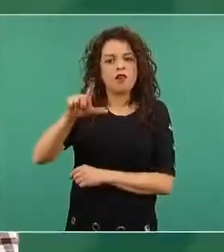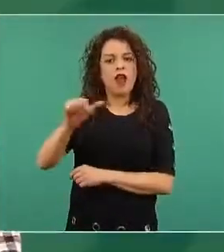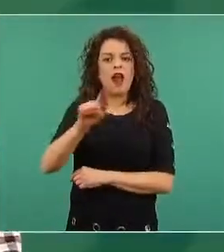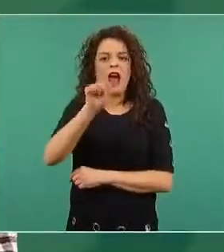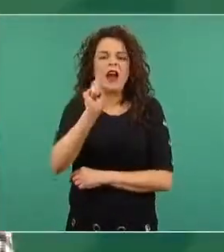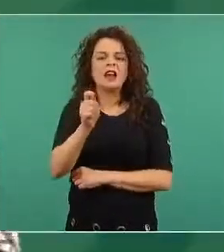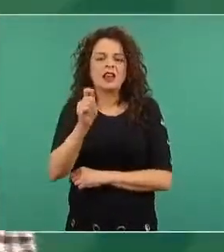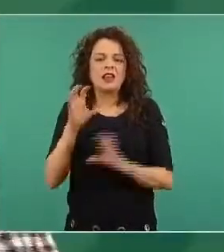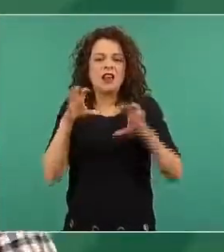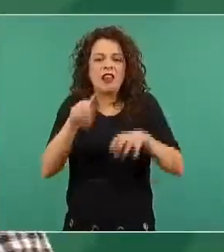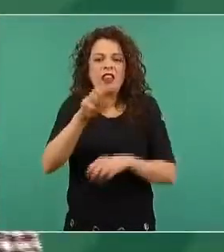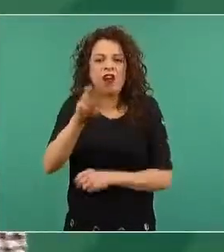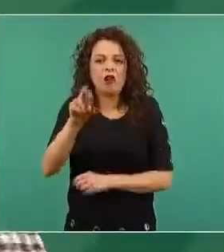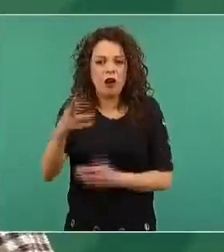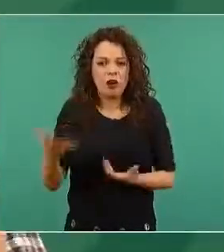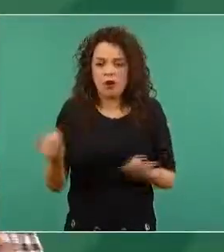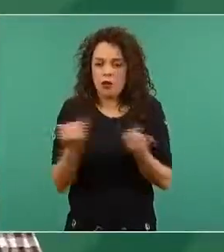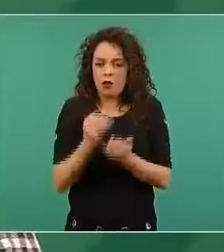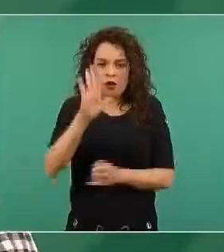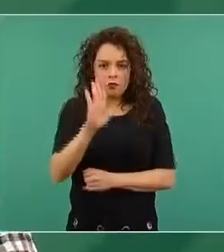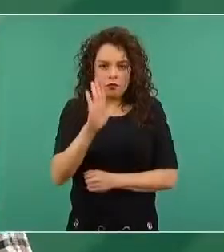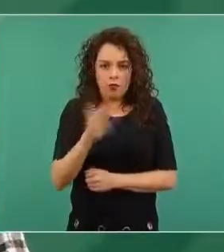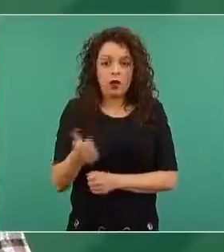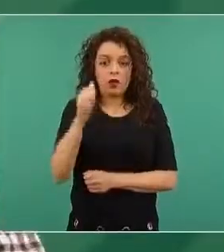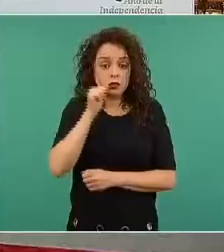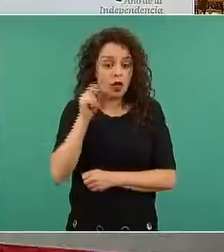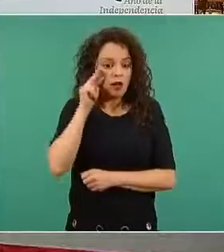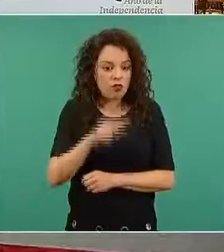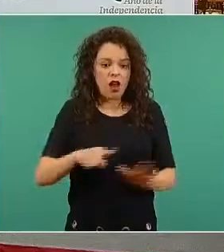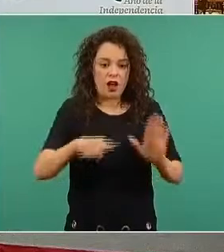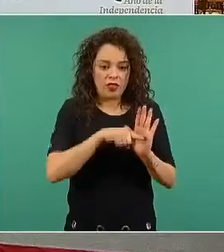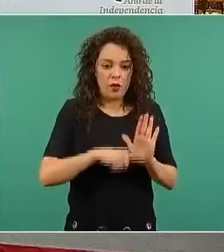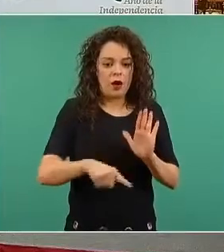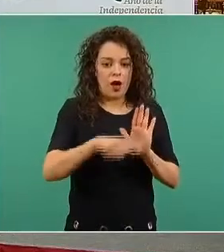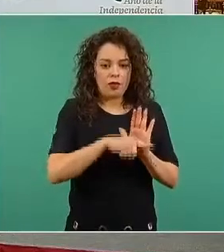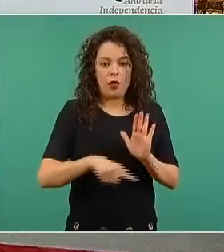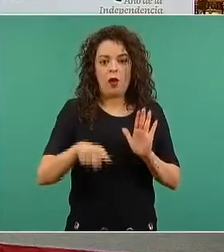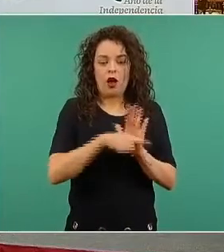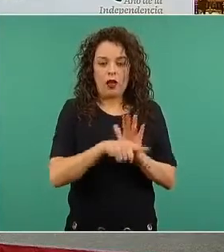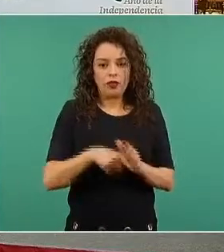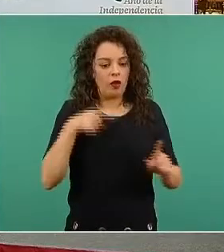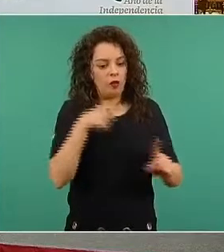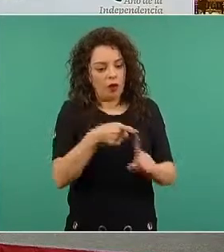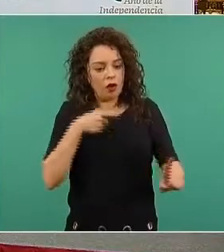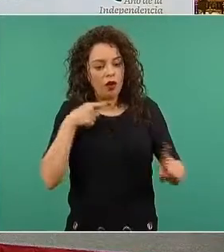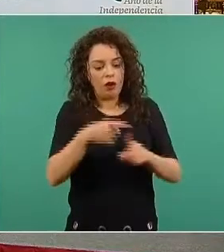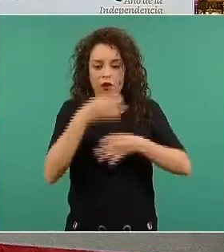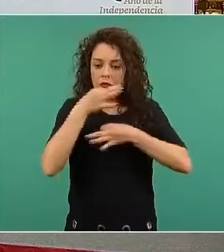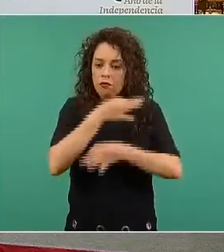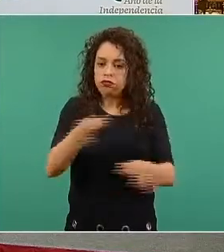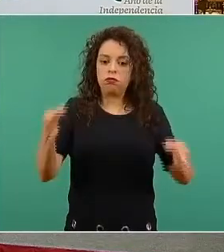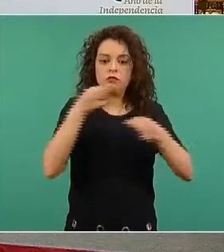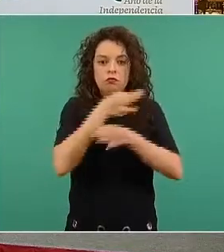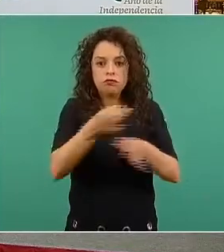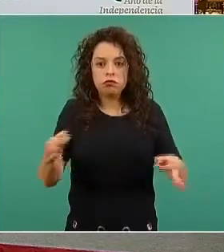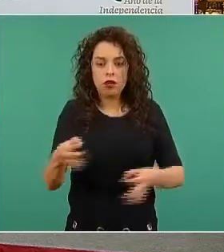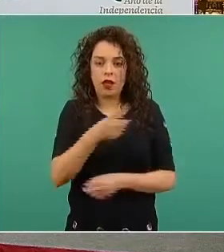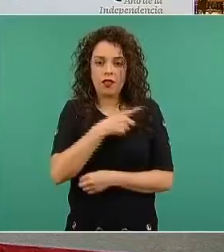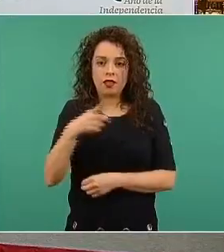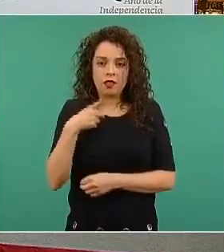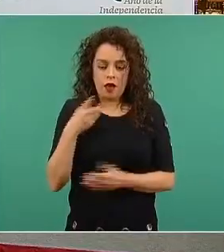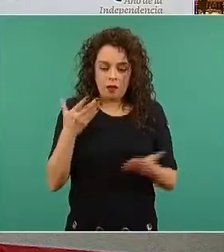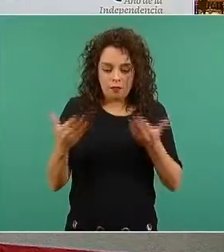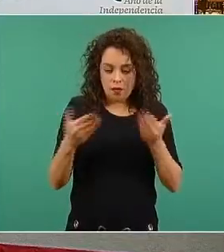propio. Igual aquí, el hablar en no, ver todo lo negativo y estar insistiendo en lo negativo en lugar de tener un balance de la realidad, pues